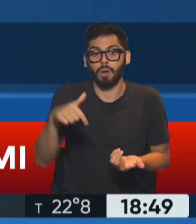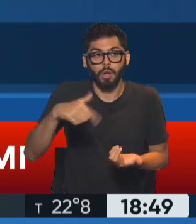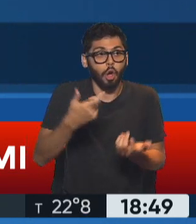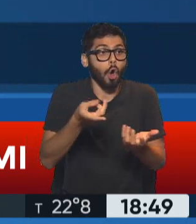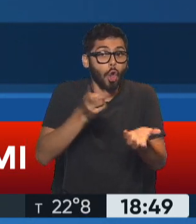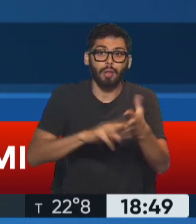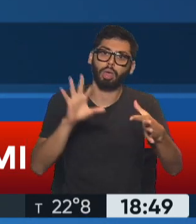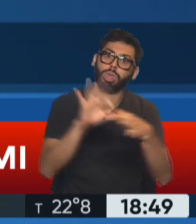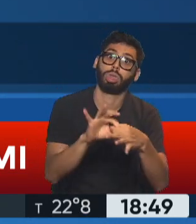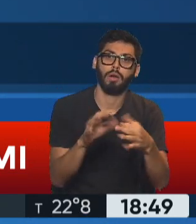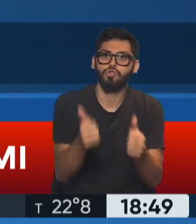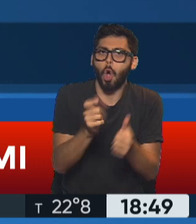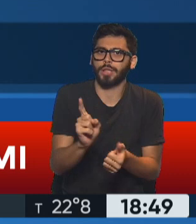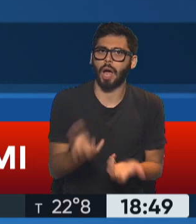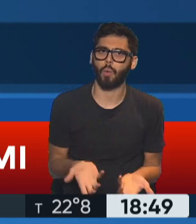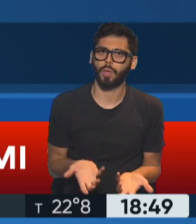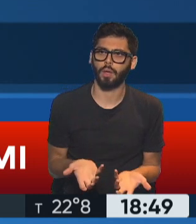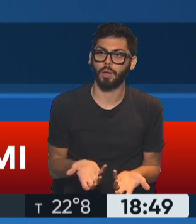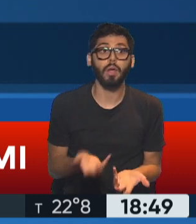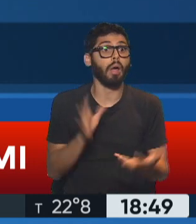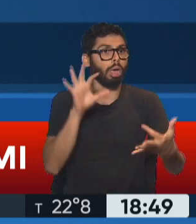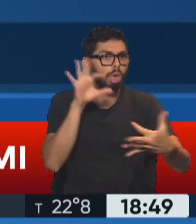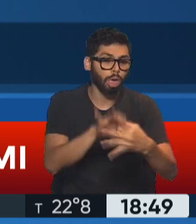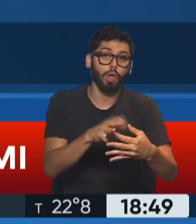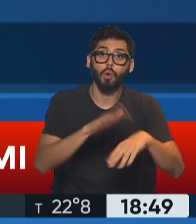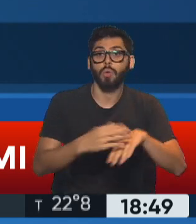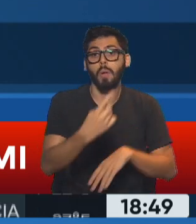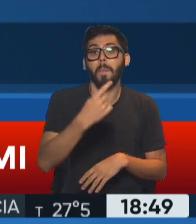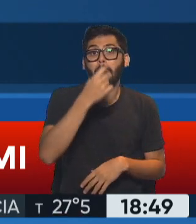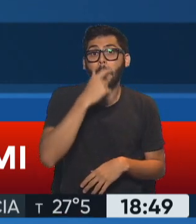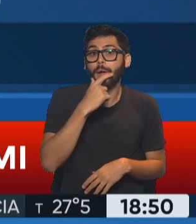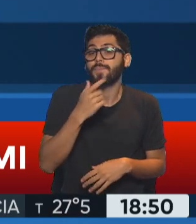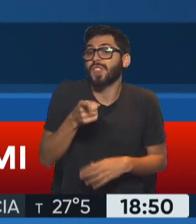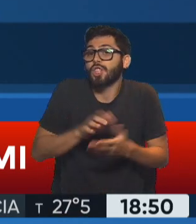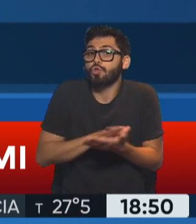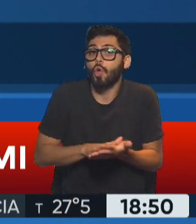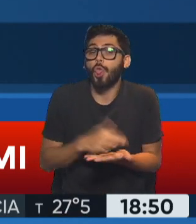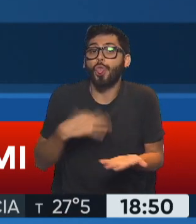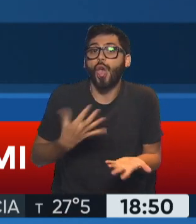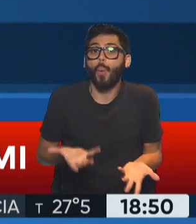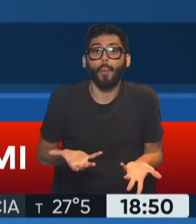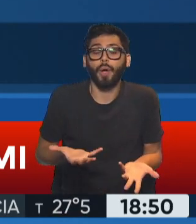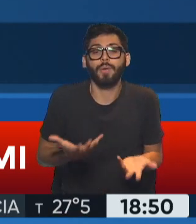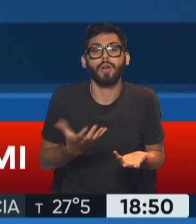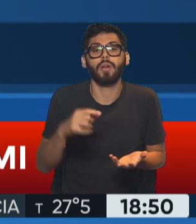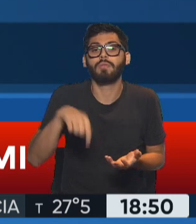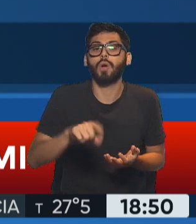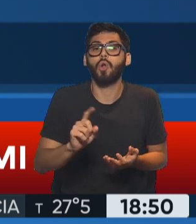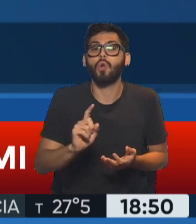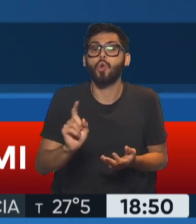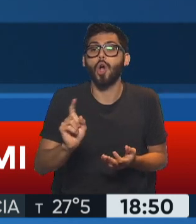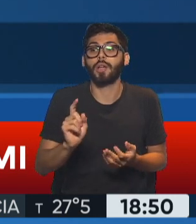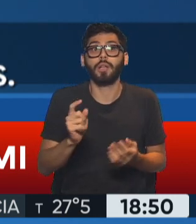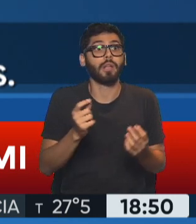Fondo Monetario. Allí es donde nos puso Mauricio Macri y esto es lo que tenemos que resolver, y no vamos a llevar adelante ningún acuerdo que